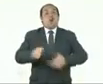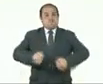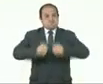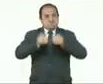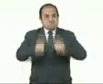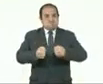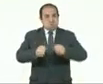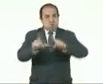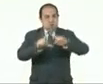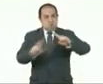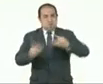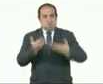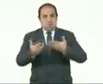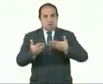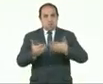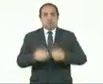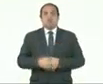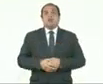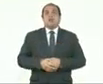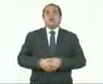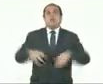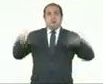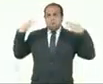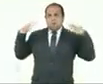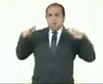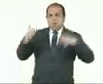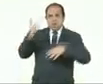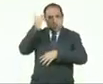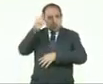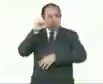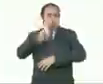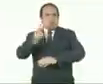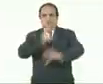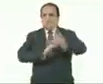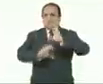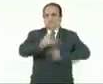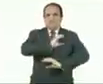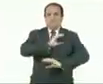República Mexicana. Por eso yo le doy un aplauso, doctora.